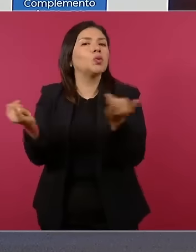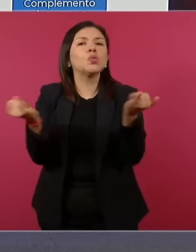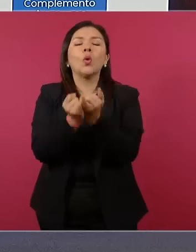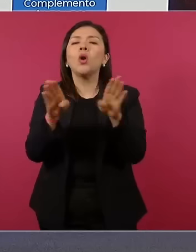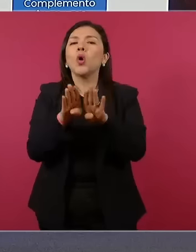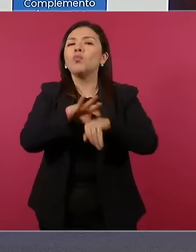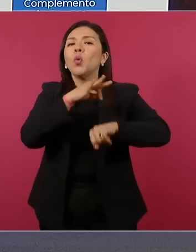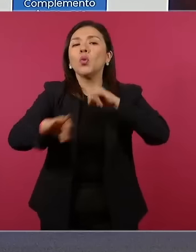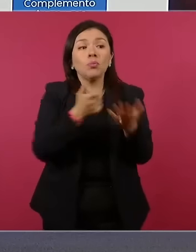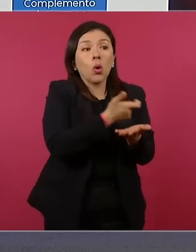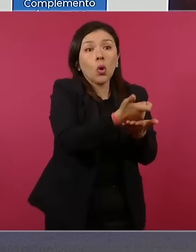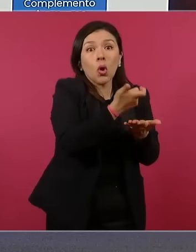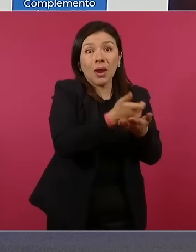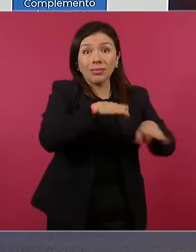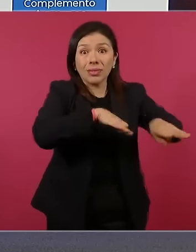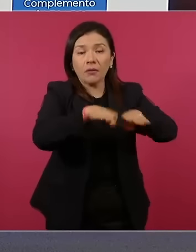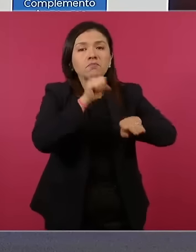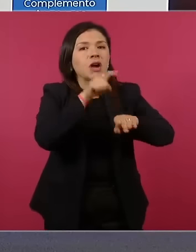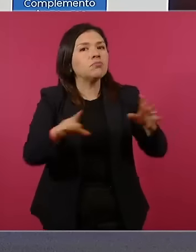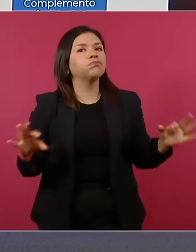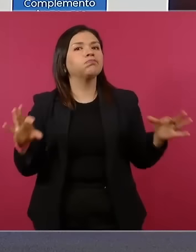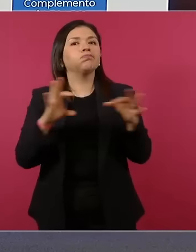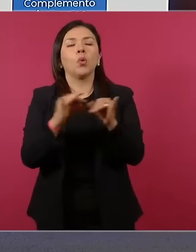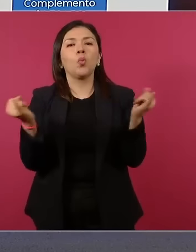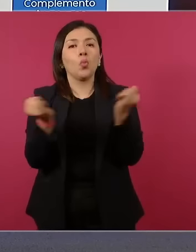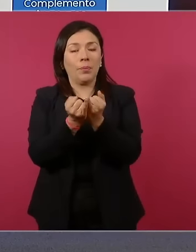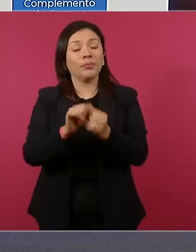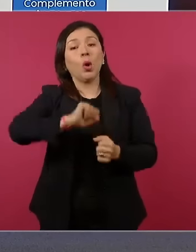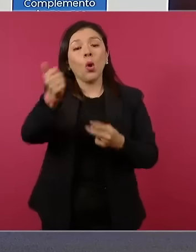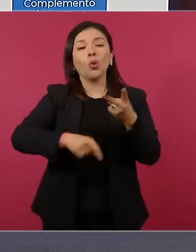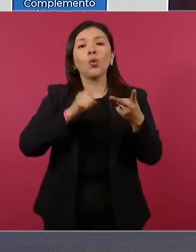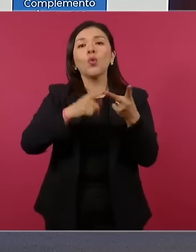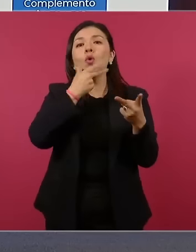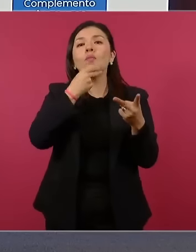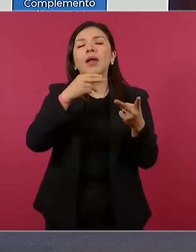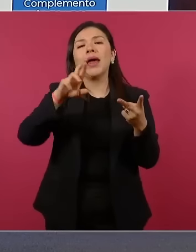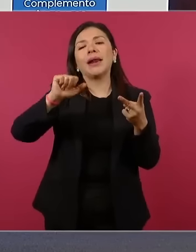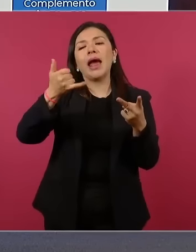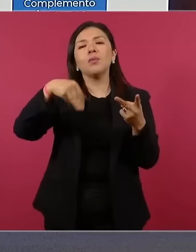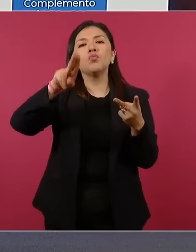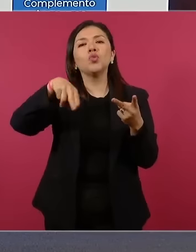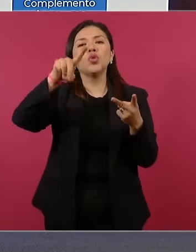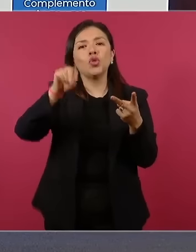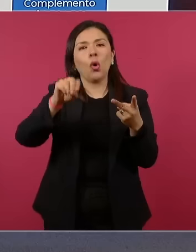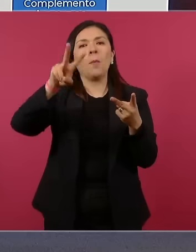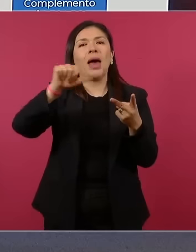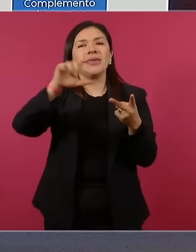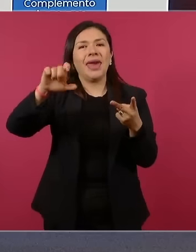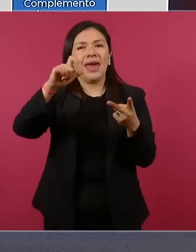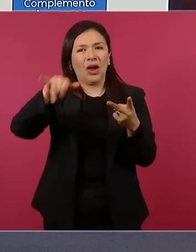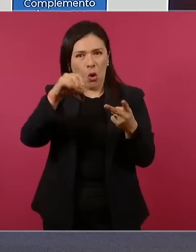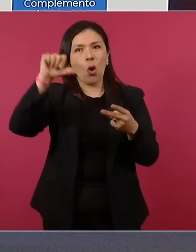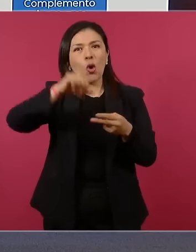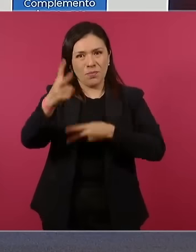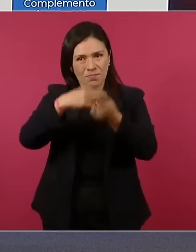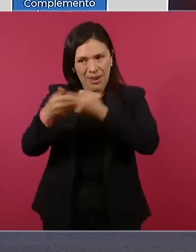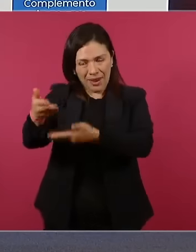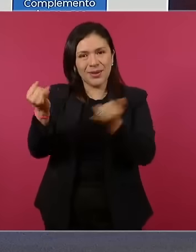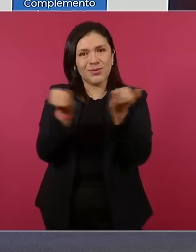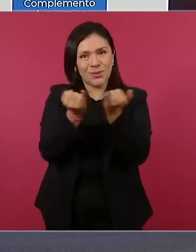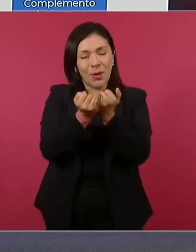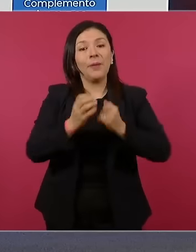a su último salario. Y está también aquí con nosotros el señor Raimundo Vallejo, que nos acompaña también. El